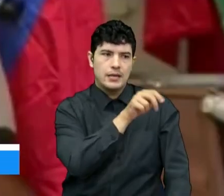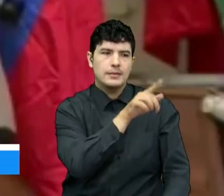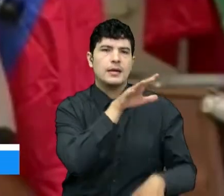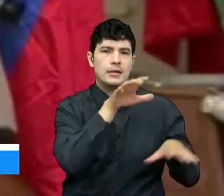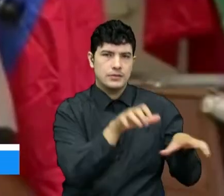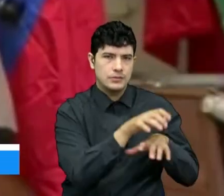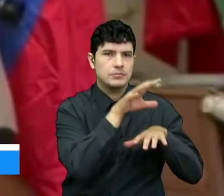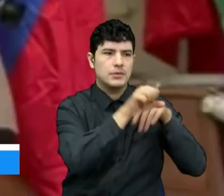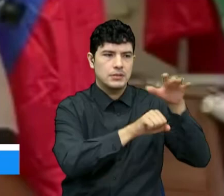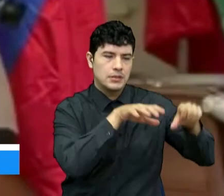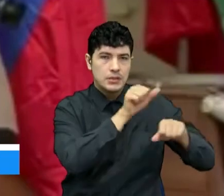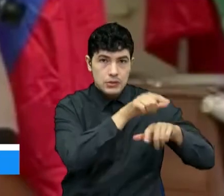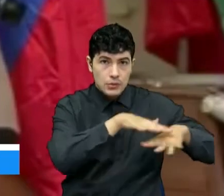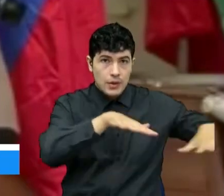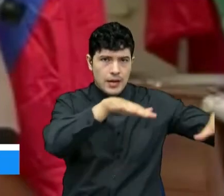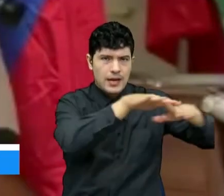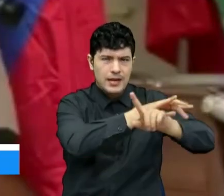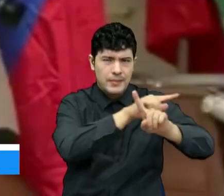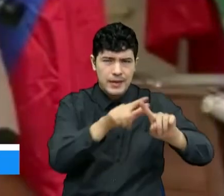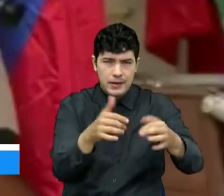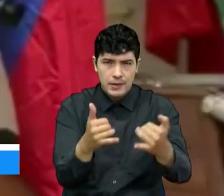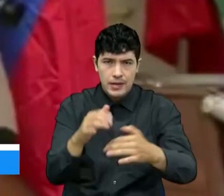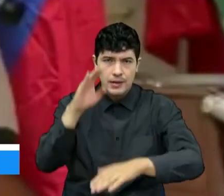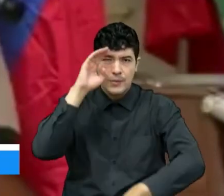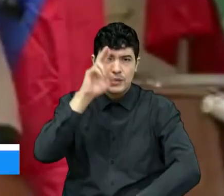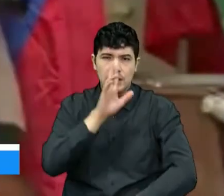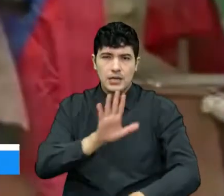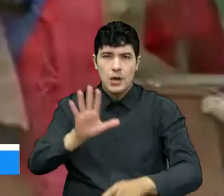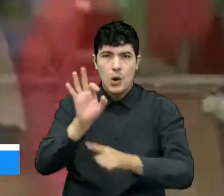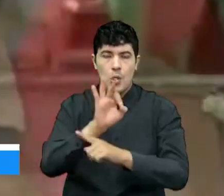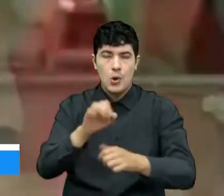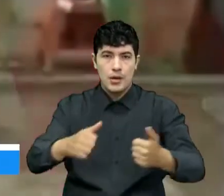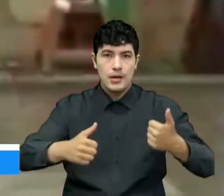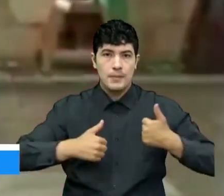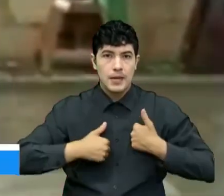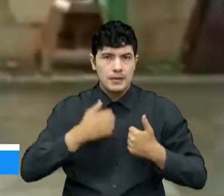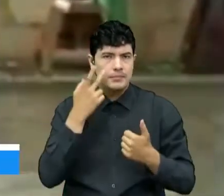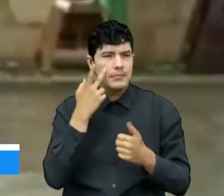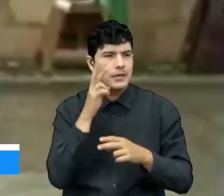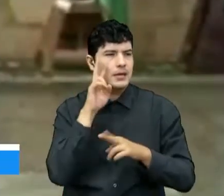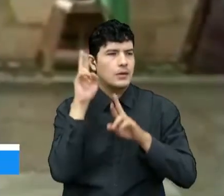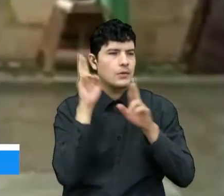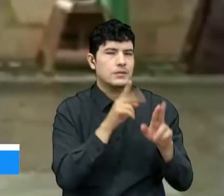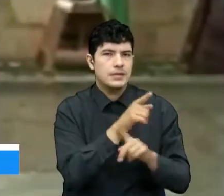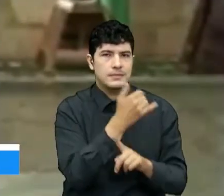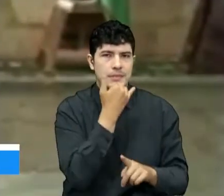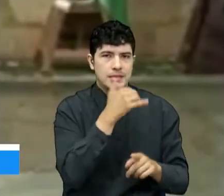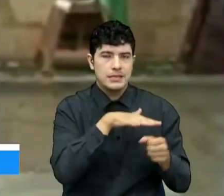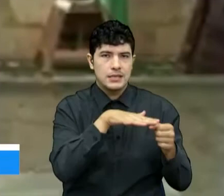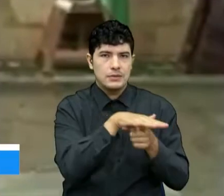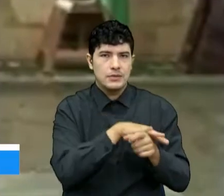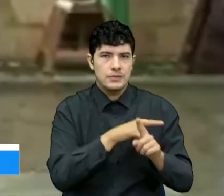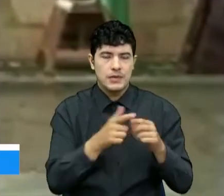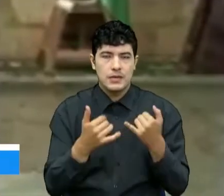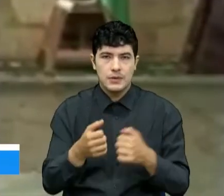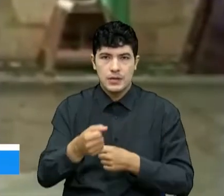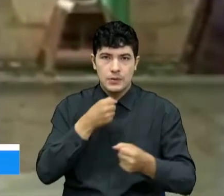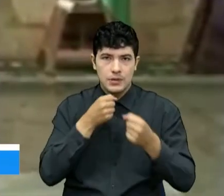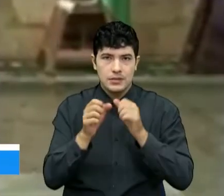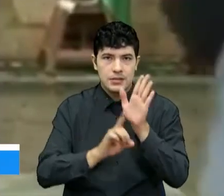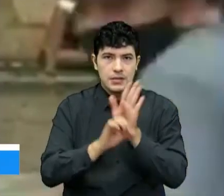las autoridades no han logrado en este momento establecer qué fue lo que pasó con claridad. Esta es una noticia en desarrollo